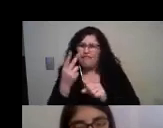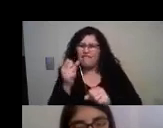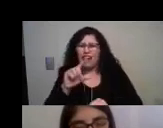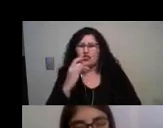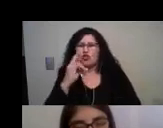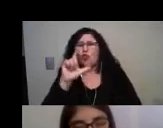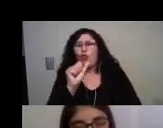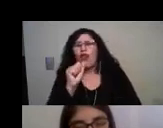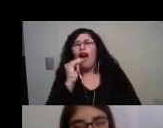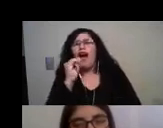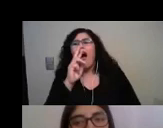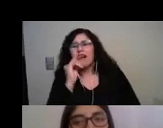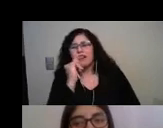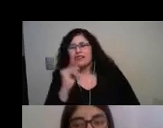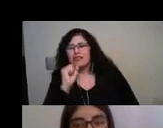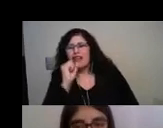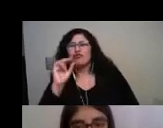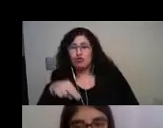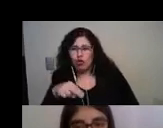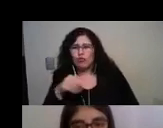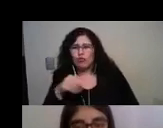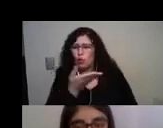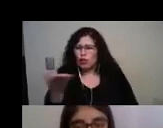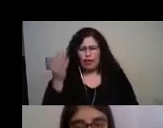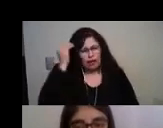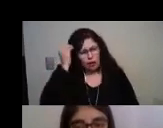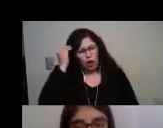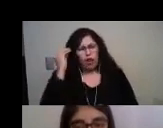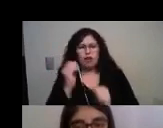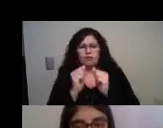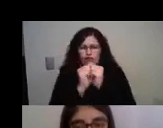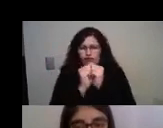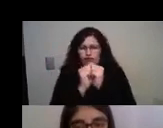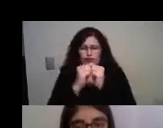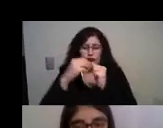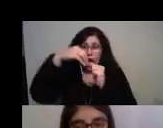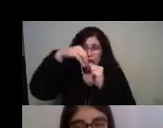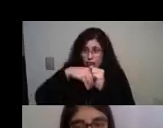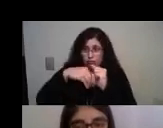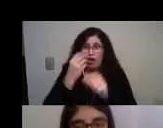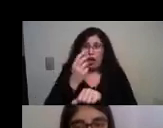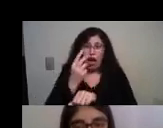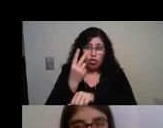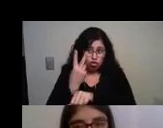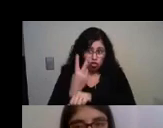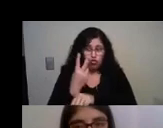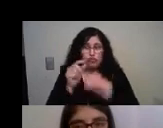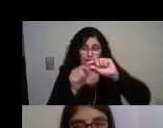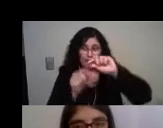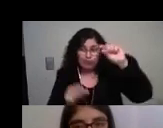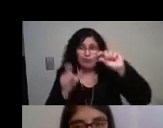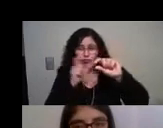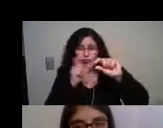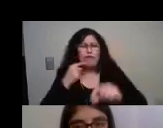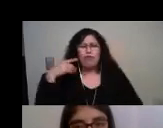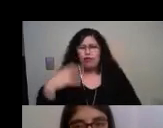ya que como recordarán tiene dos arterias importantes, ¿cierto? Que le van a entregar la irrigación, ya